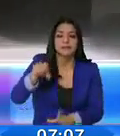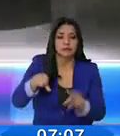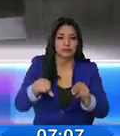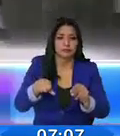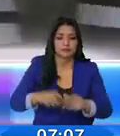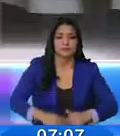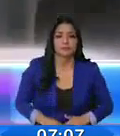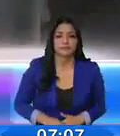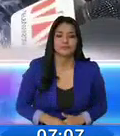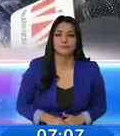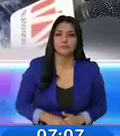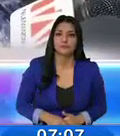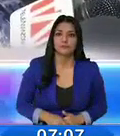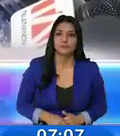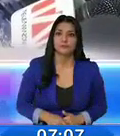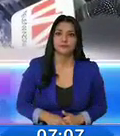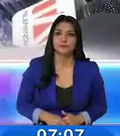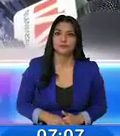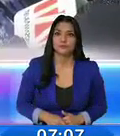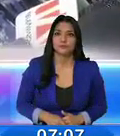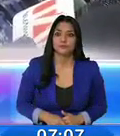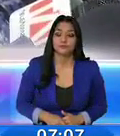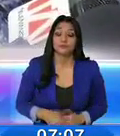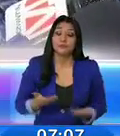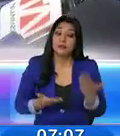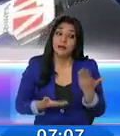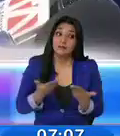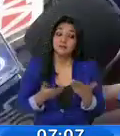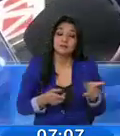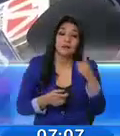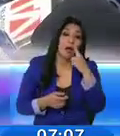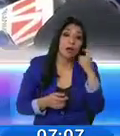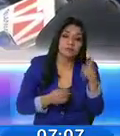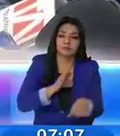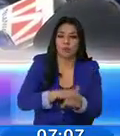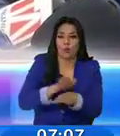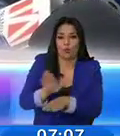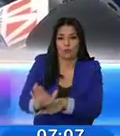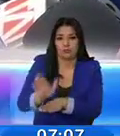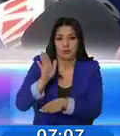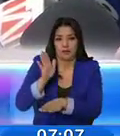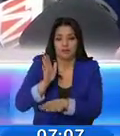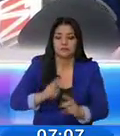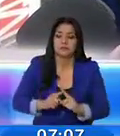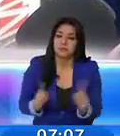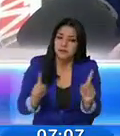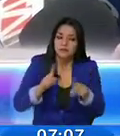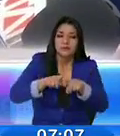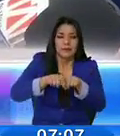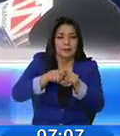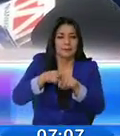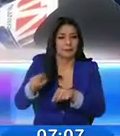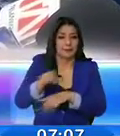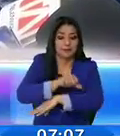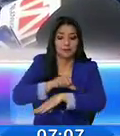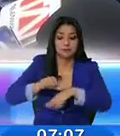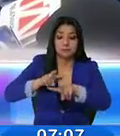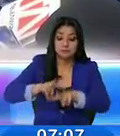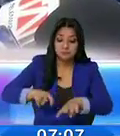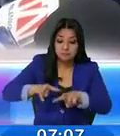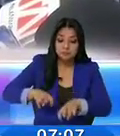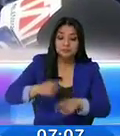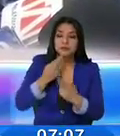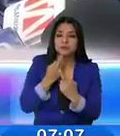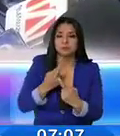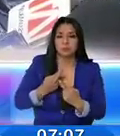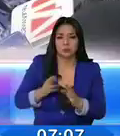violenta. Bien. ¿Hablaba de un femicidio, doctor? Podría ser, eso va a depender mucho el resultado de la autopsia. ¿Por